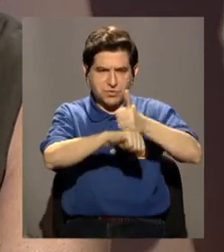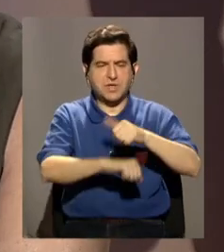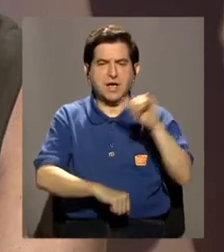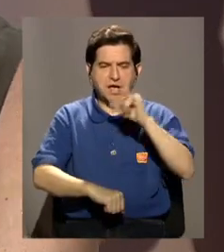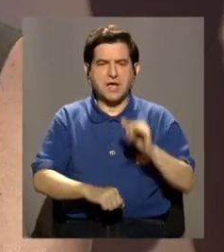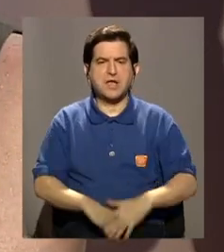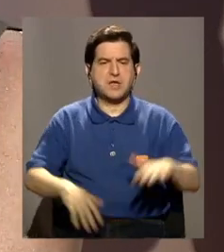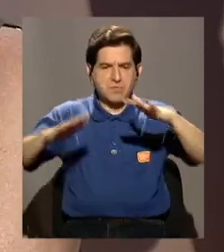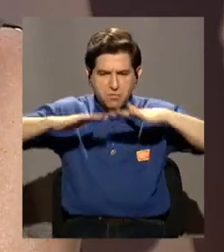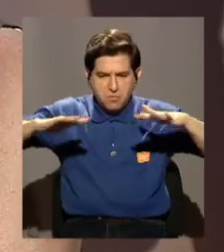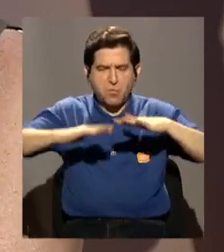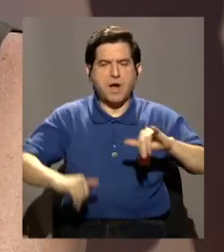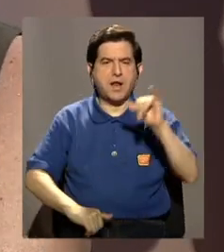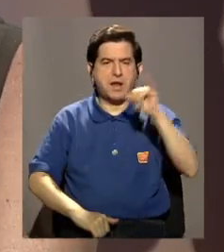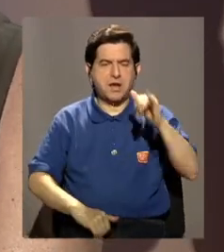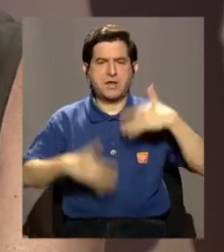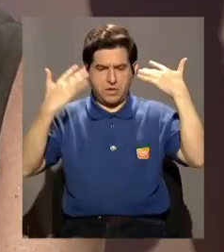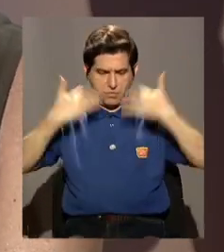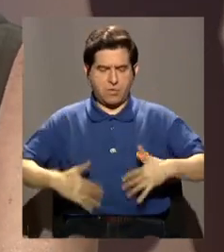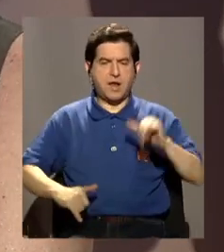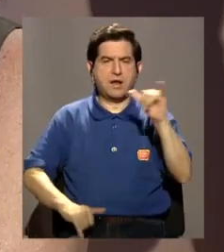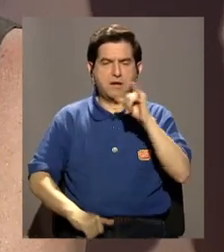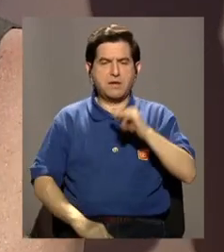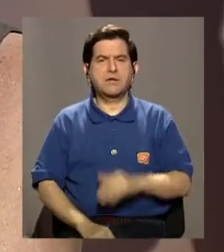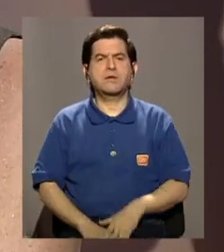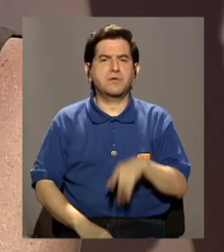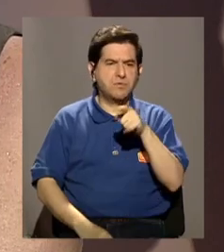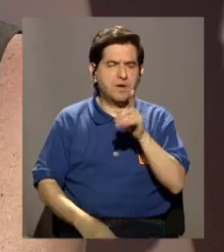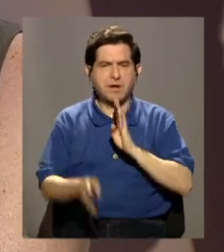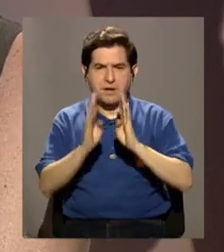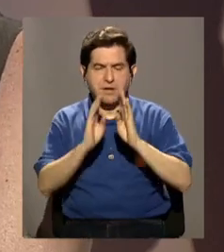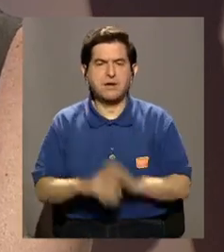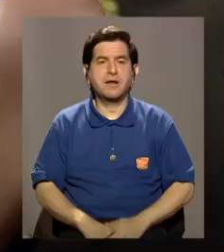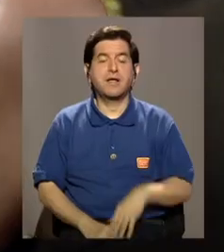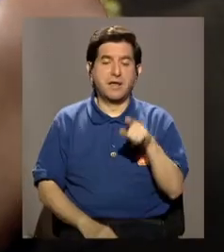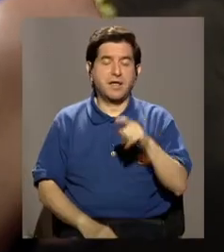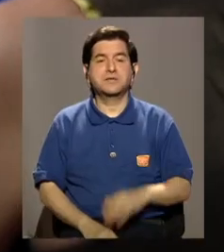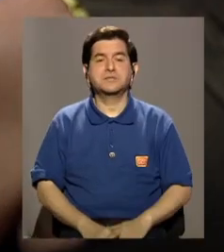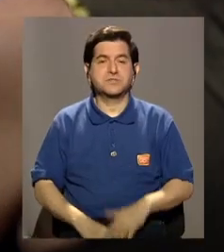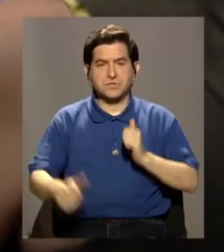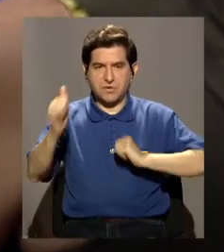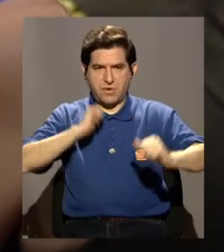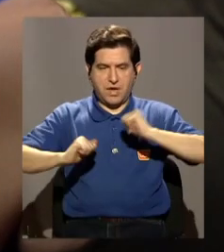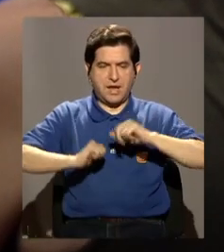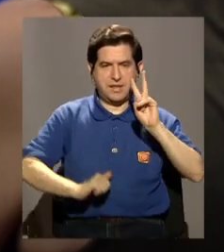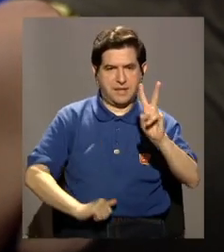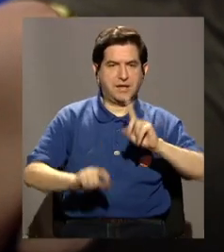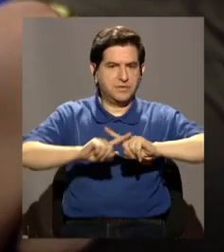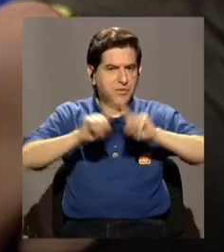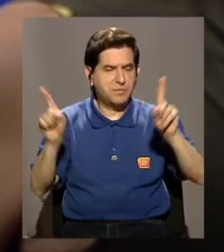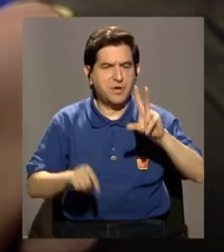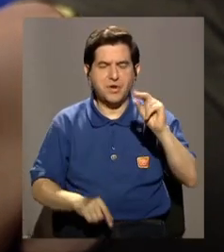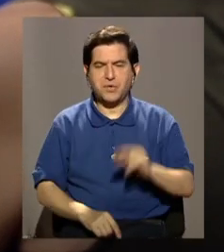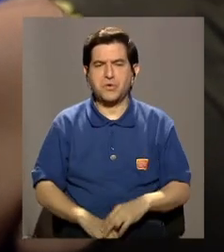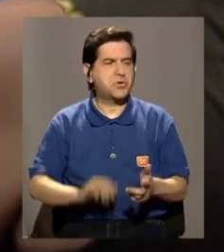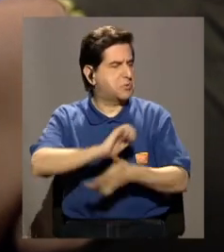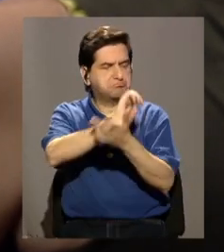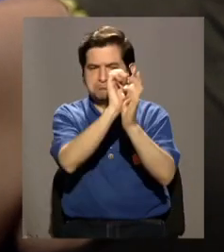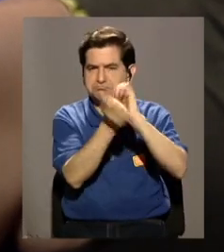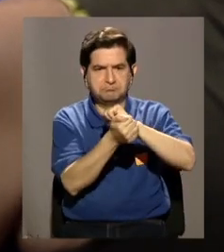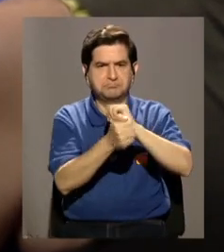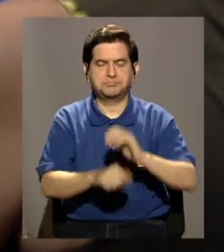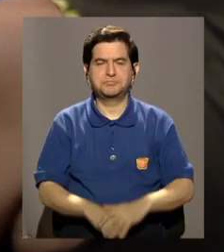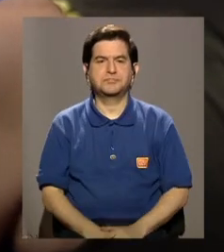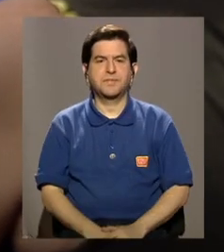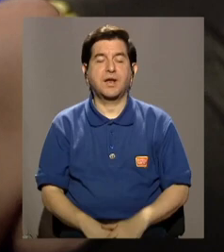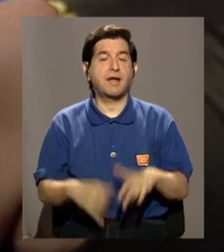usuario todo igual misma locución en el 2013 mil variedades pero en realidad no hubo como mayores cambios